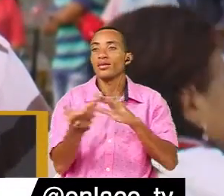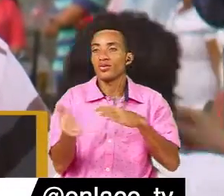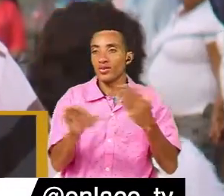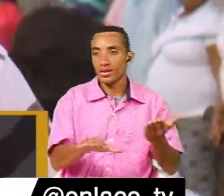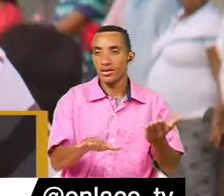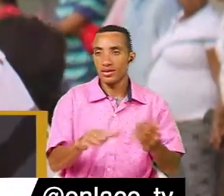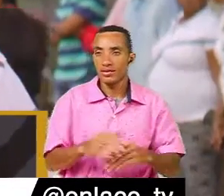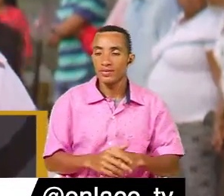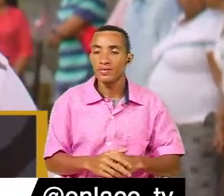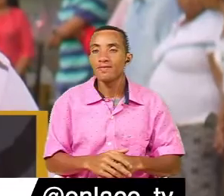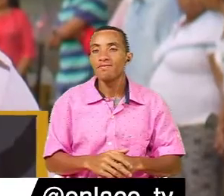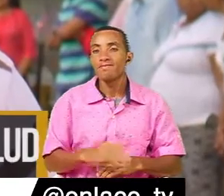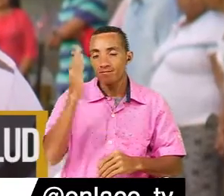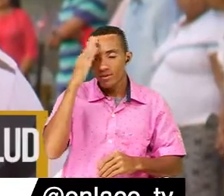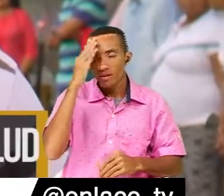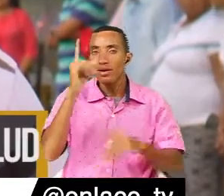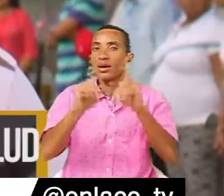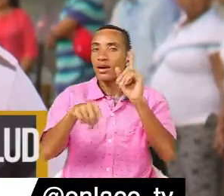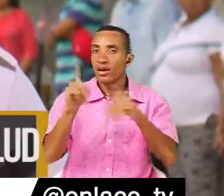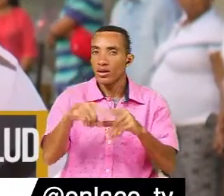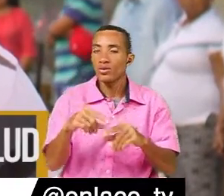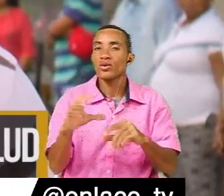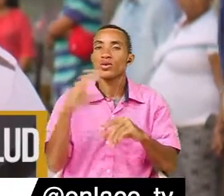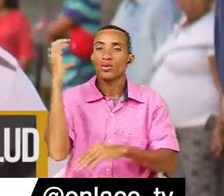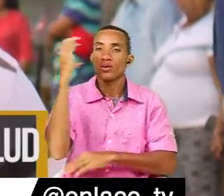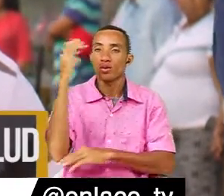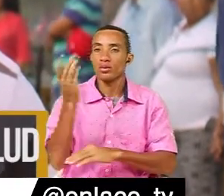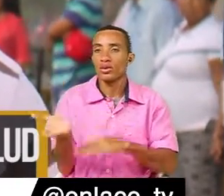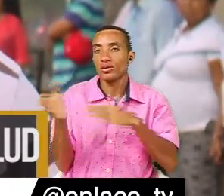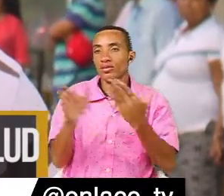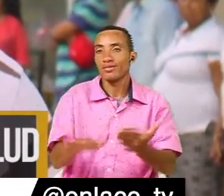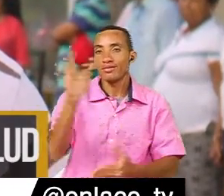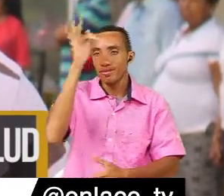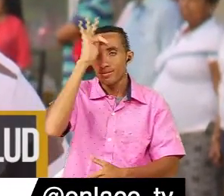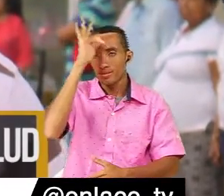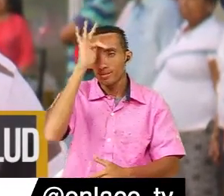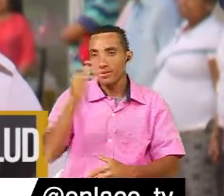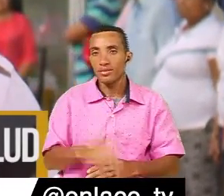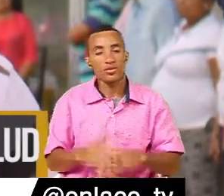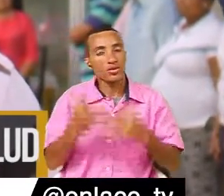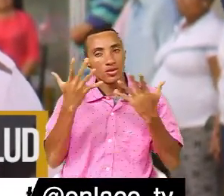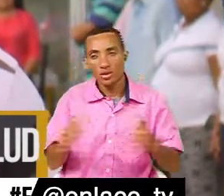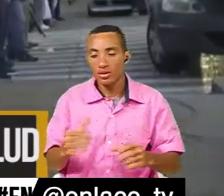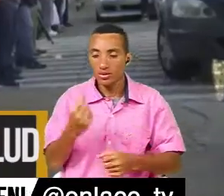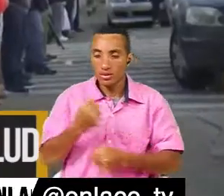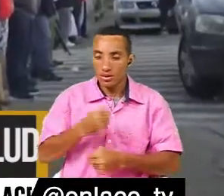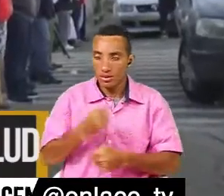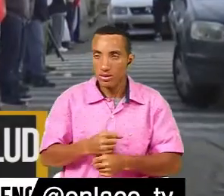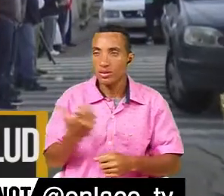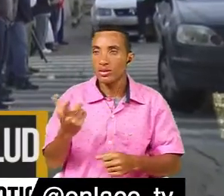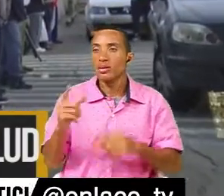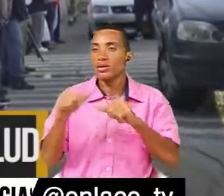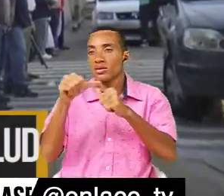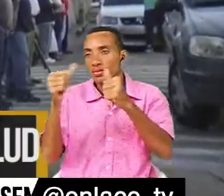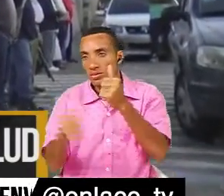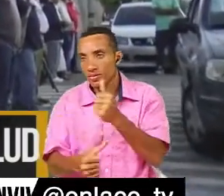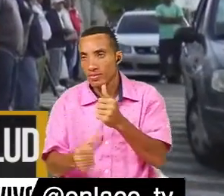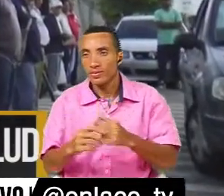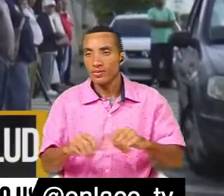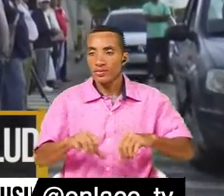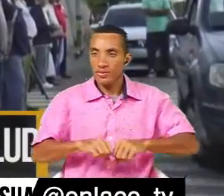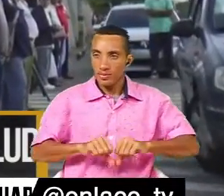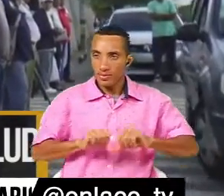los hermanos colombianos se mueren en la clínica y no queremos que eso suceda con nosotros, los trabajadores y los beneficiarios. Por medio de una cadena humana y